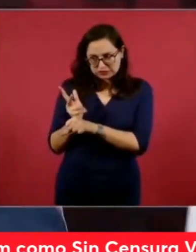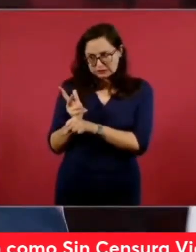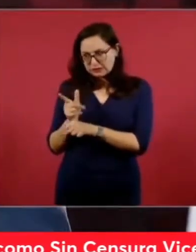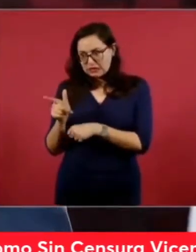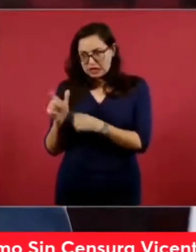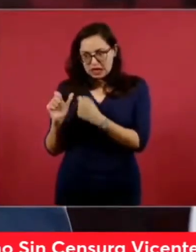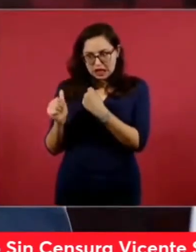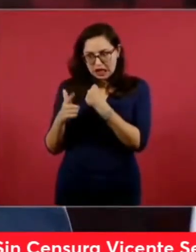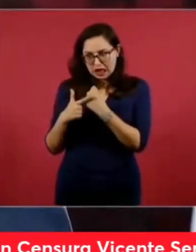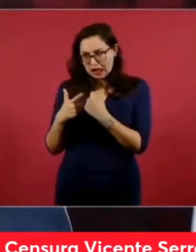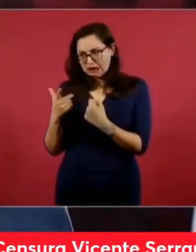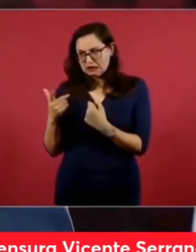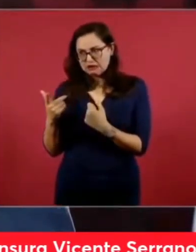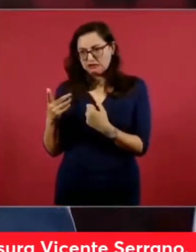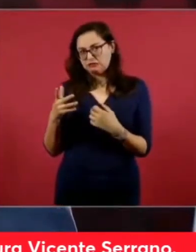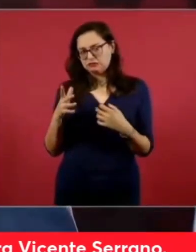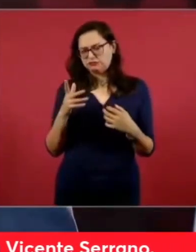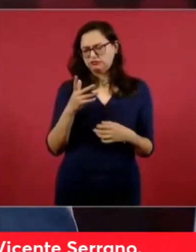corbata así,